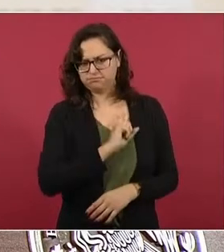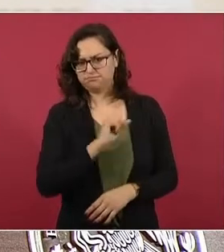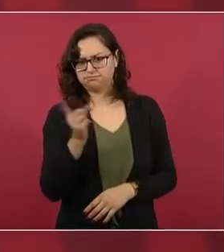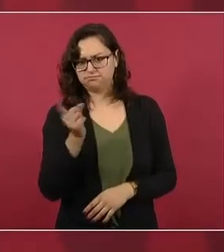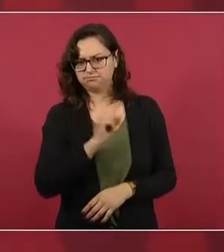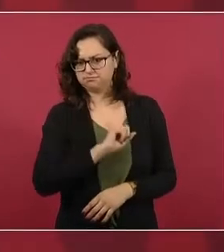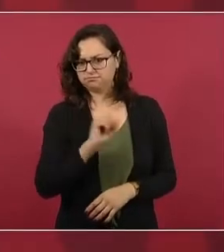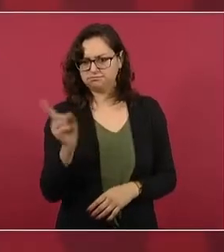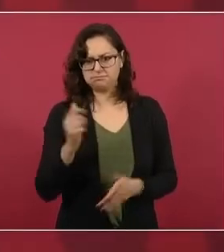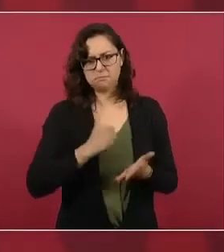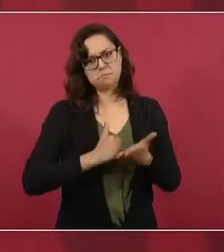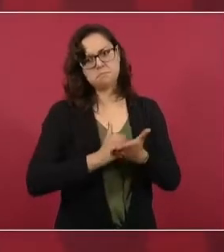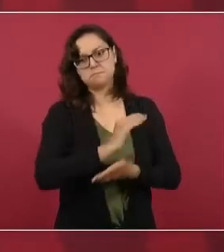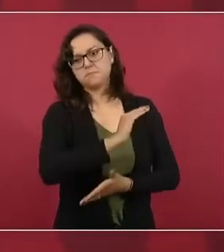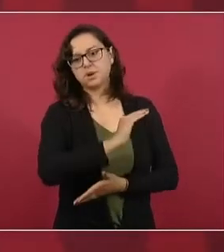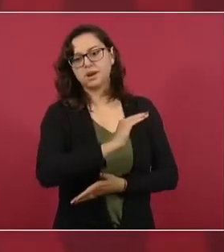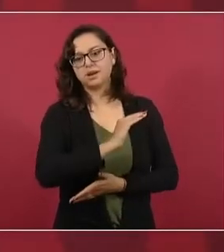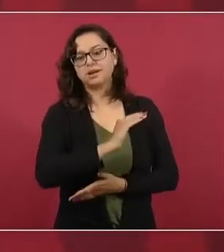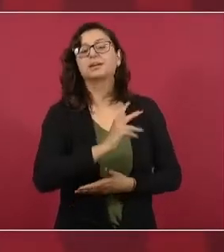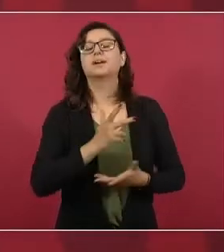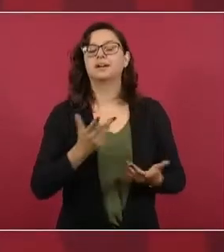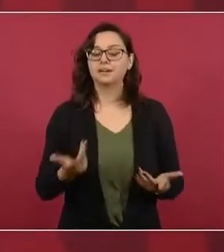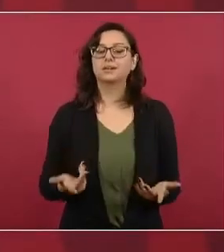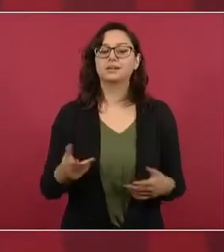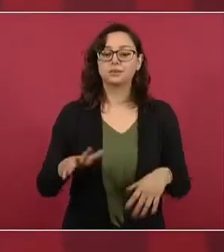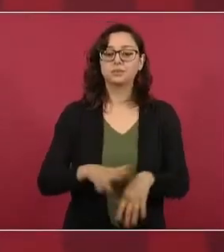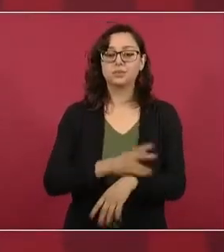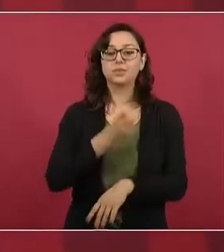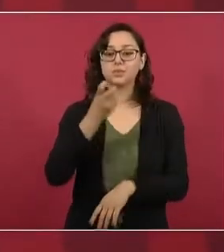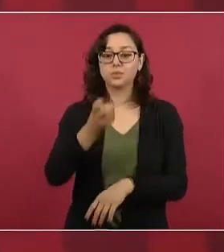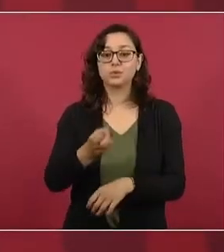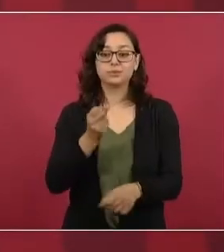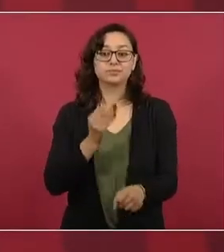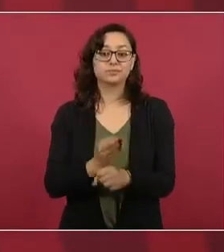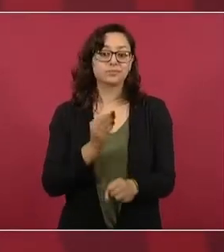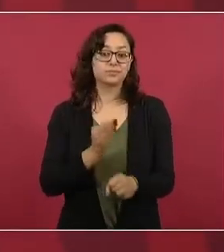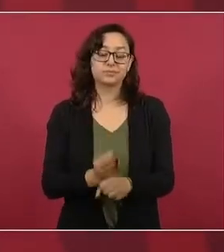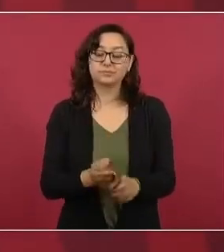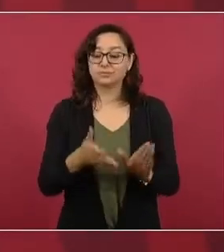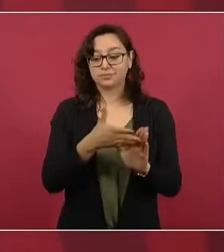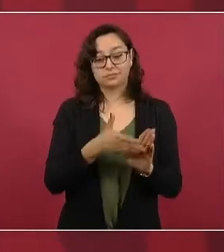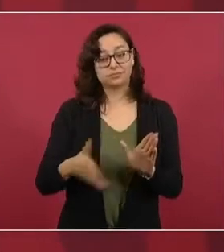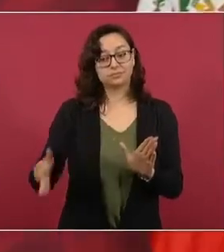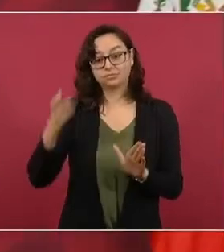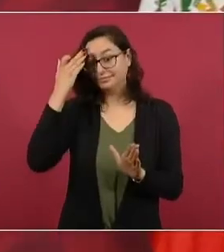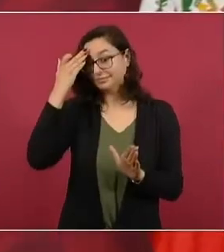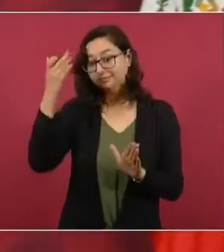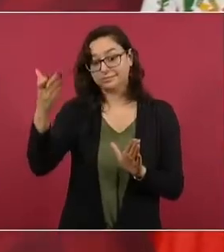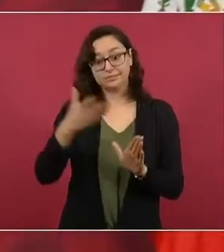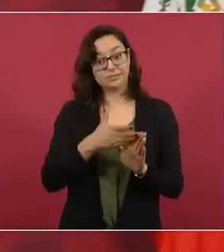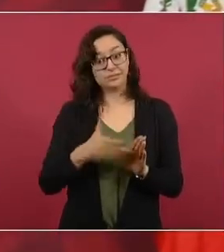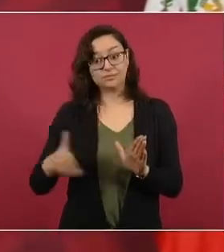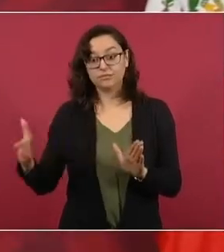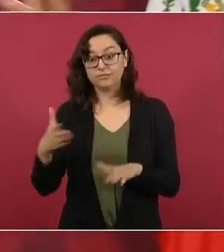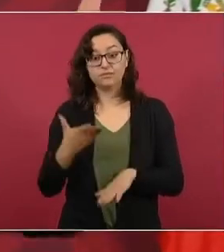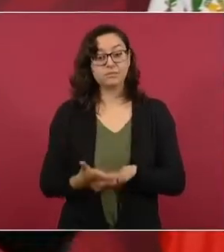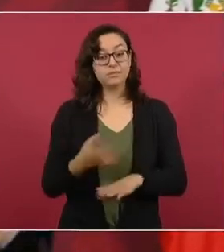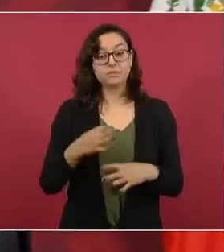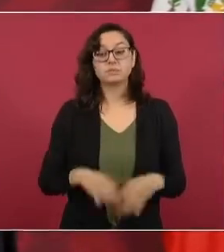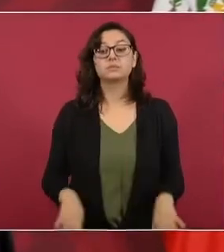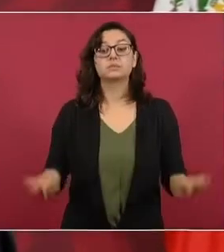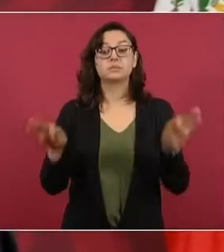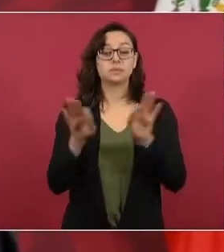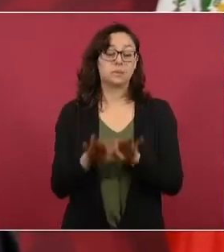Por eso es un momento importantísimo, no me voy a cansar de decirlo, es un momento